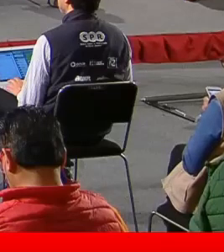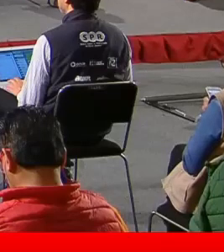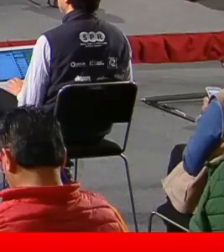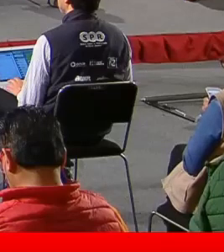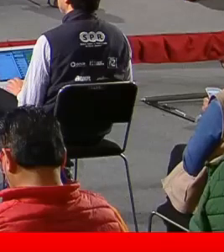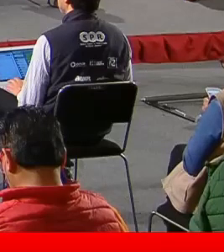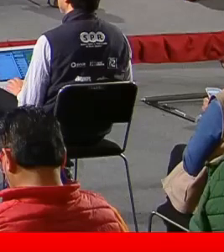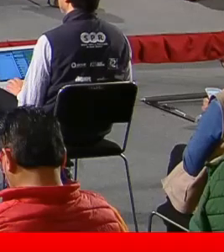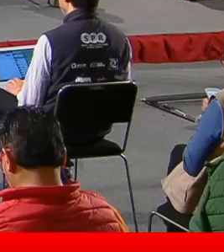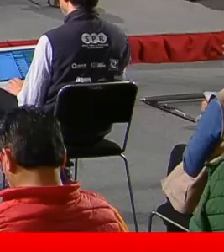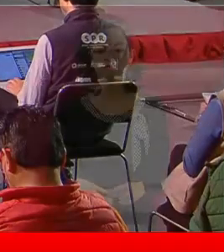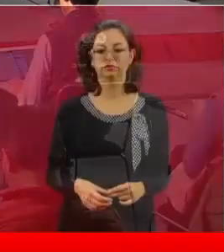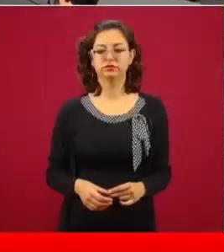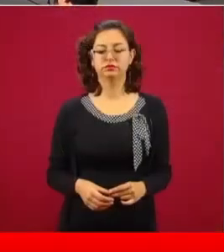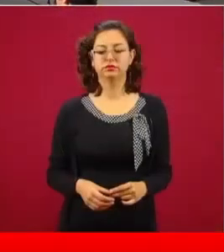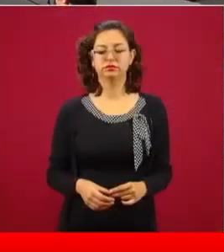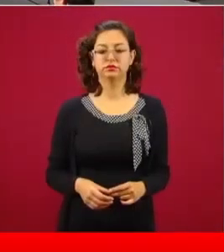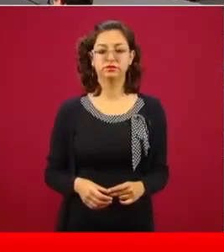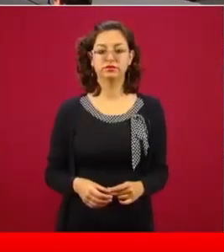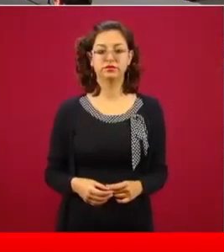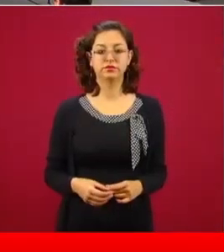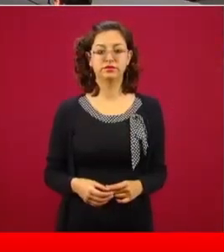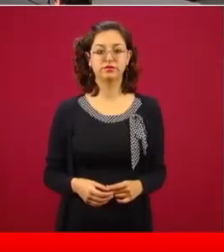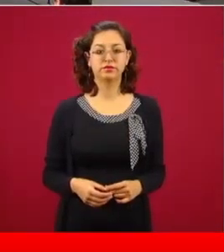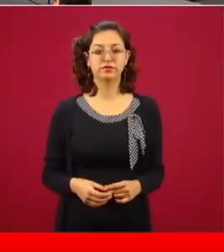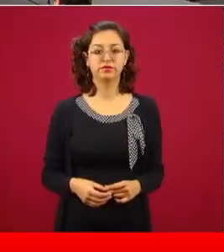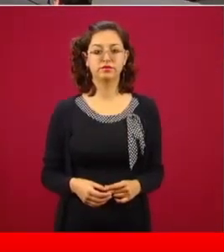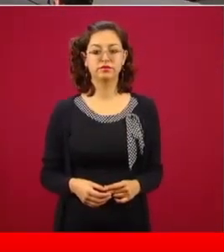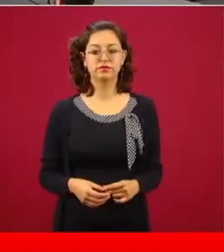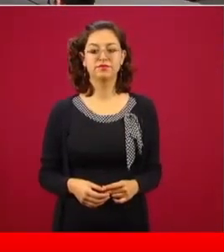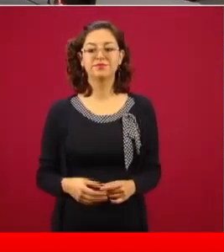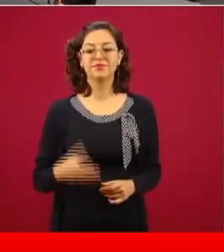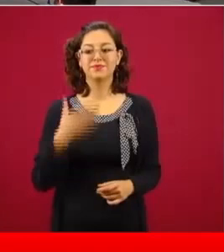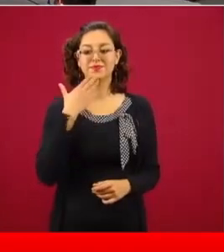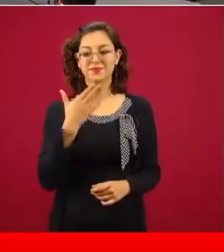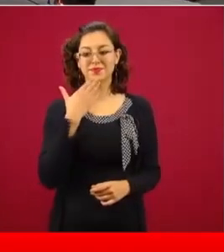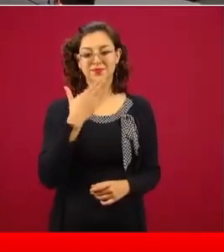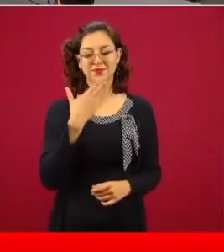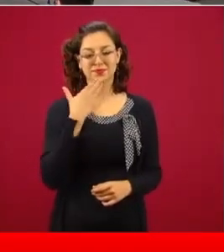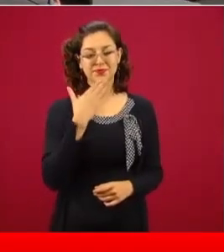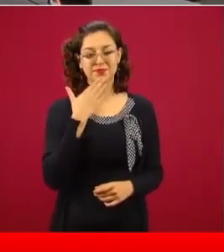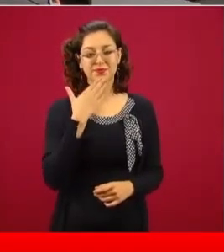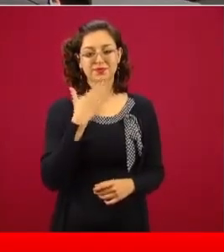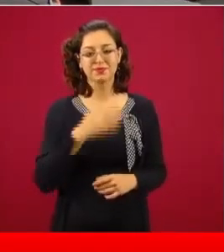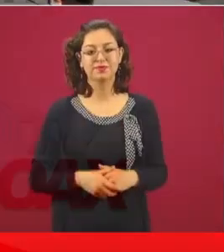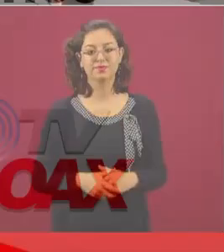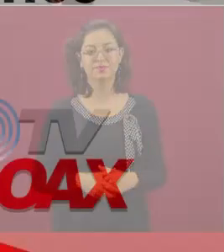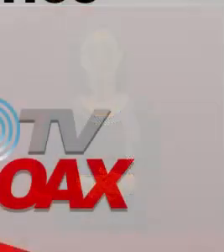Muy bien, vamos a...